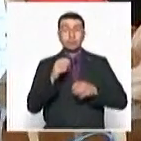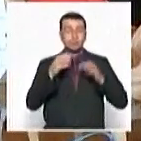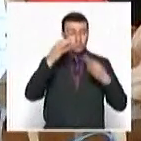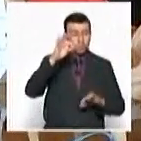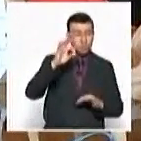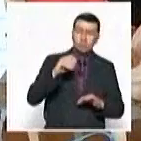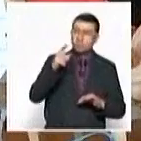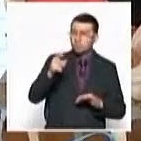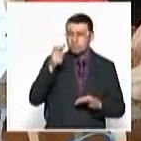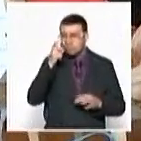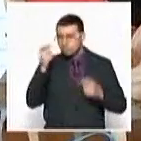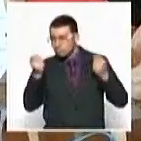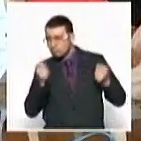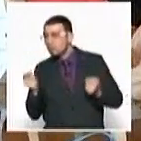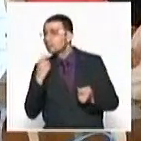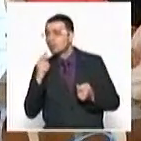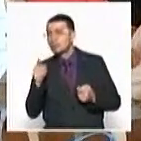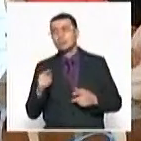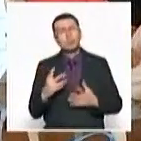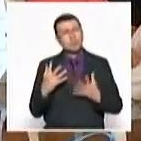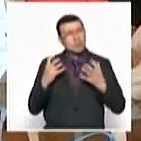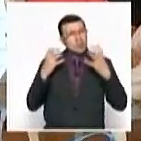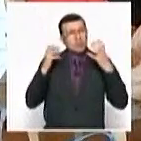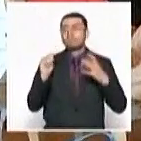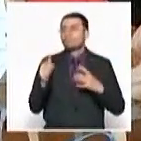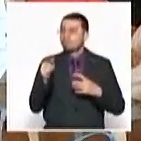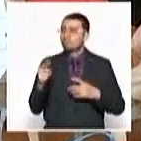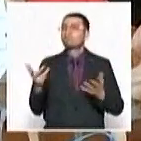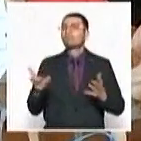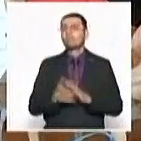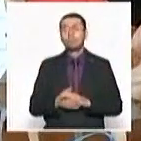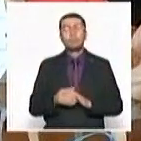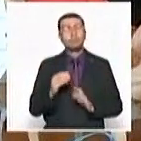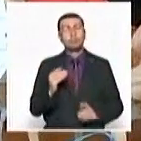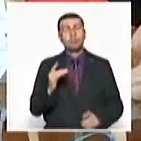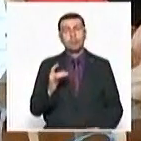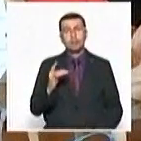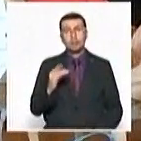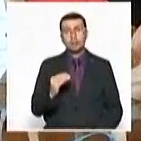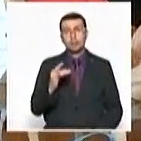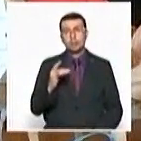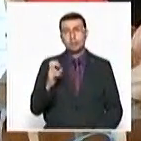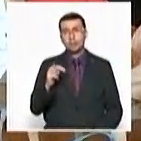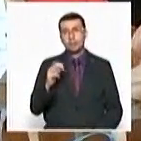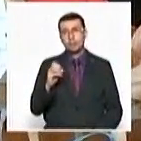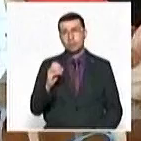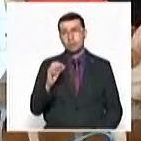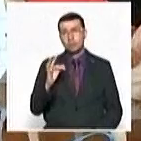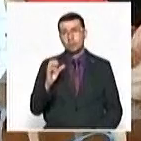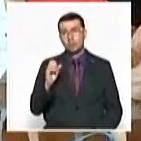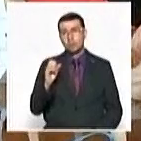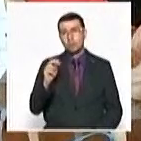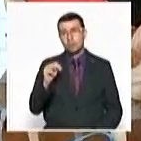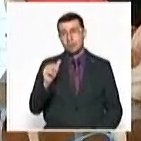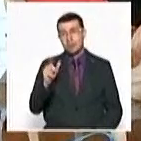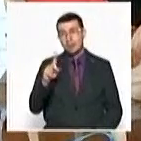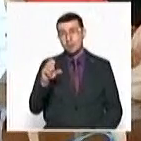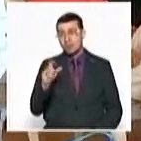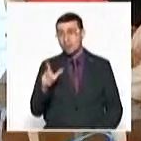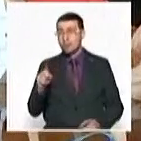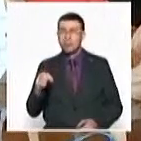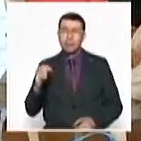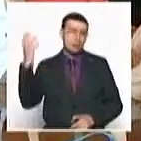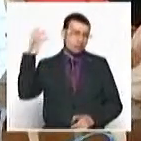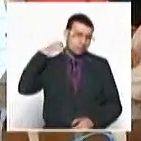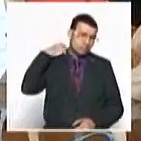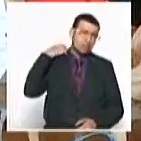es el mismo, estrés. Y le mandan ketoconazol y terapias frías y calientes, pero no le calma. Y